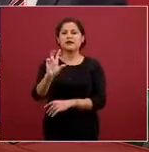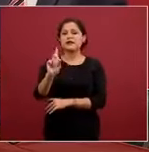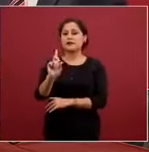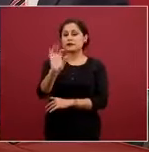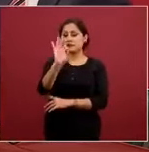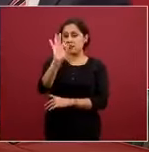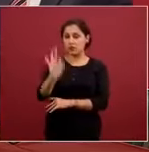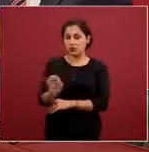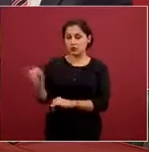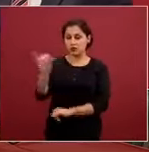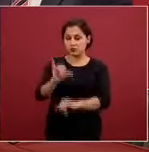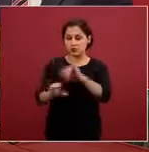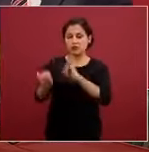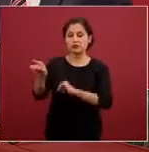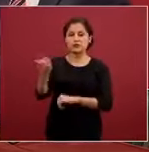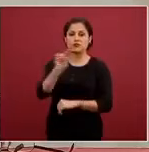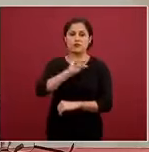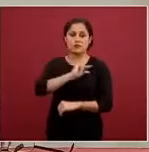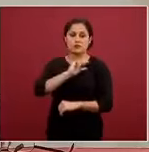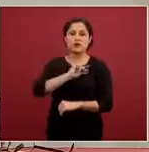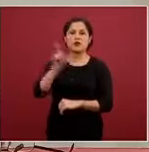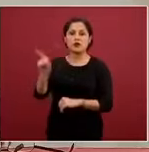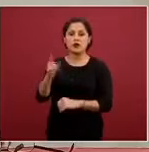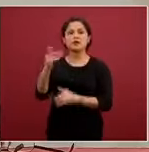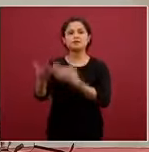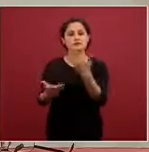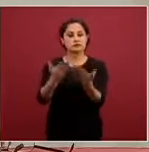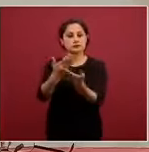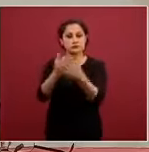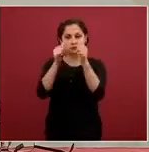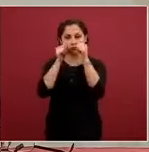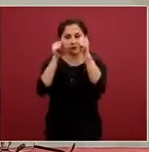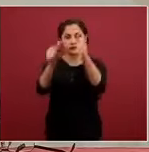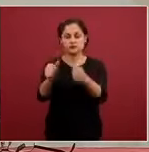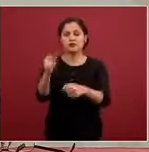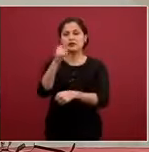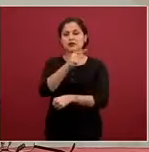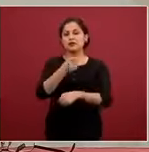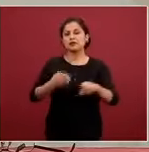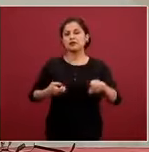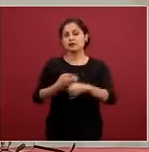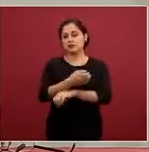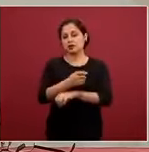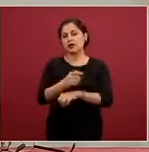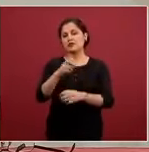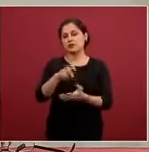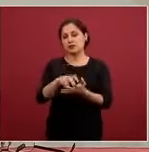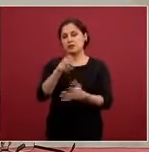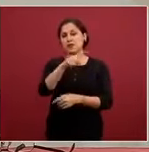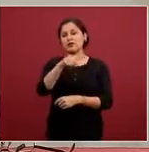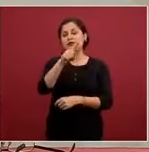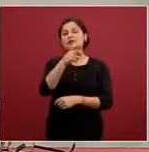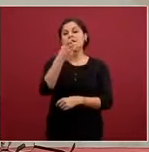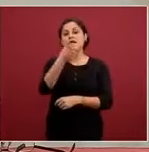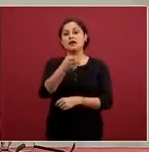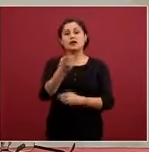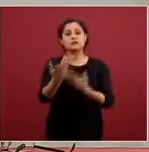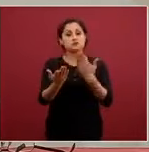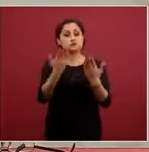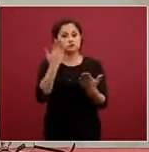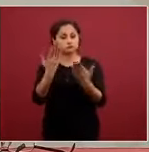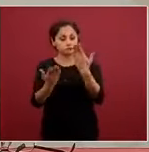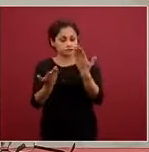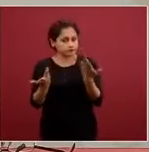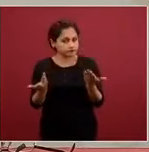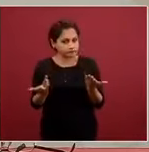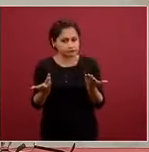laboratorios privados que dan servicios. Entonces, regreso a Tamaulipas. La discrepancia procede del hecho de